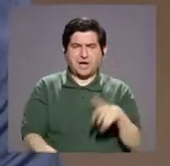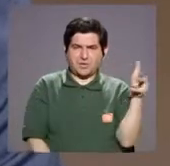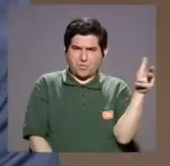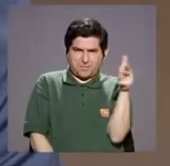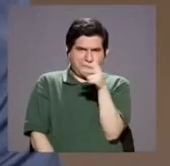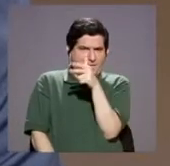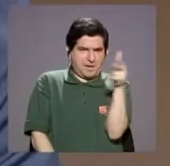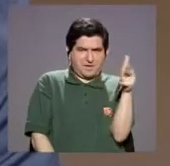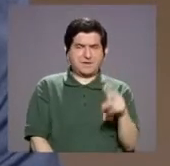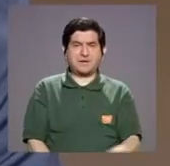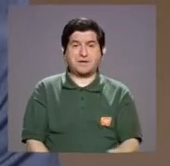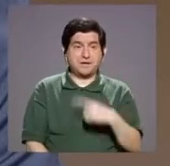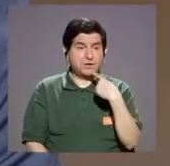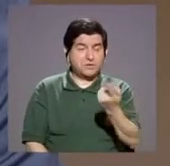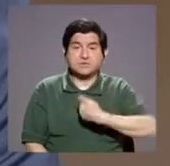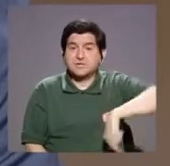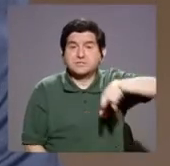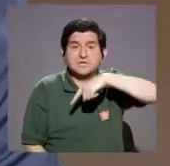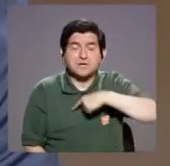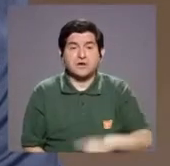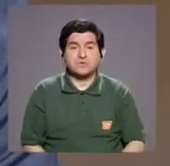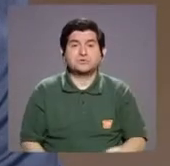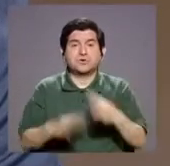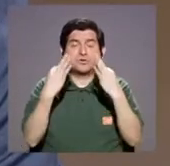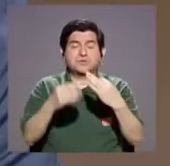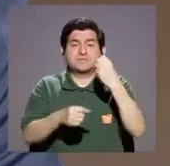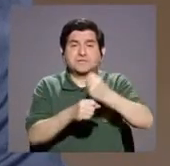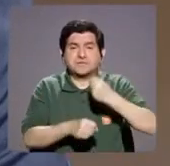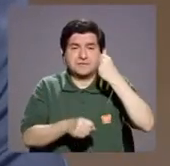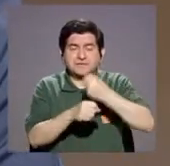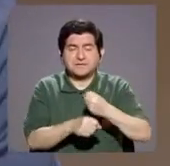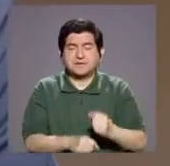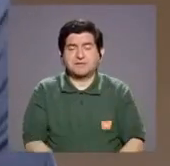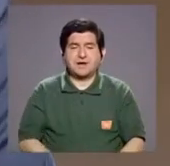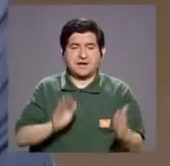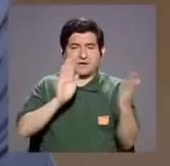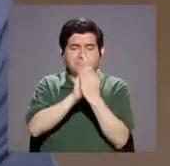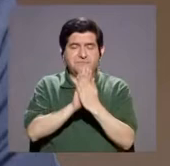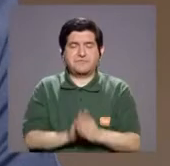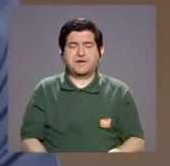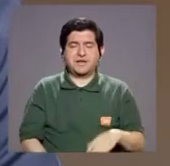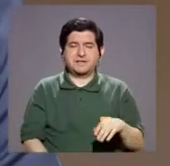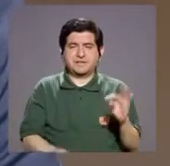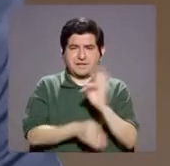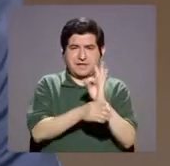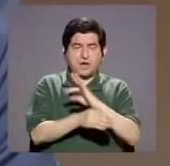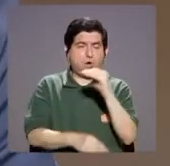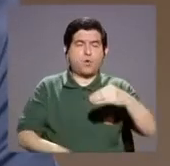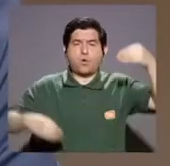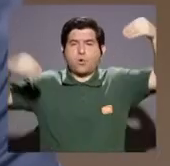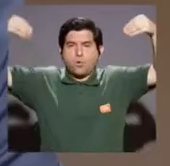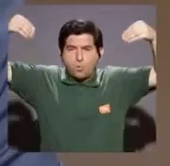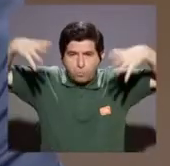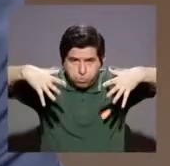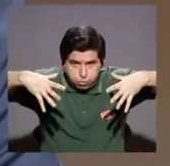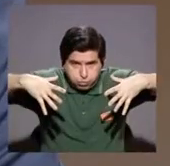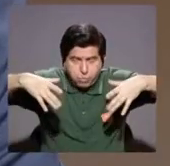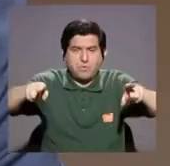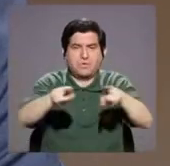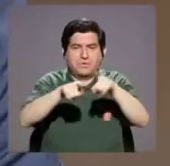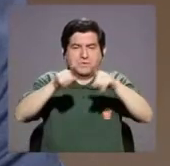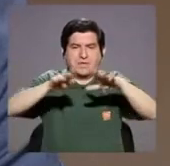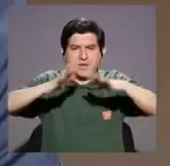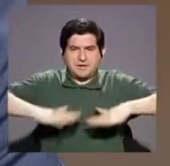cámaras que nos dicen cómo debemos de tratar de hacer televisión o quien ilumina muchas veces este espacio que